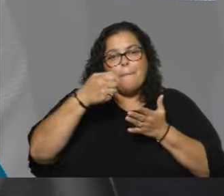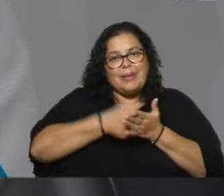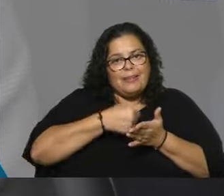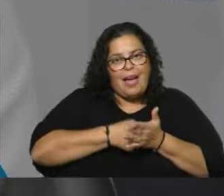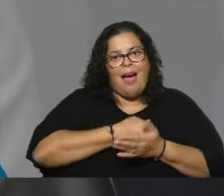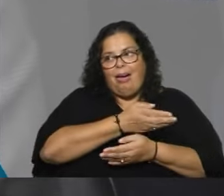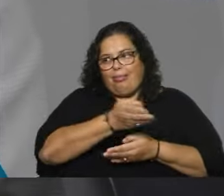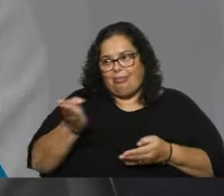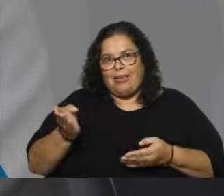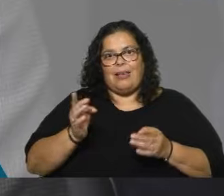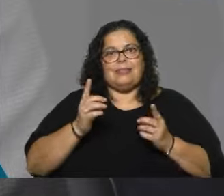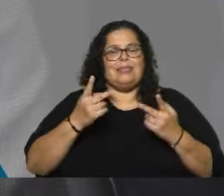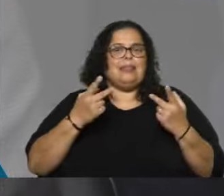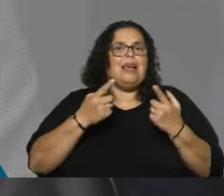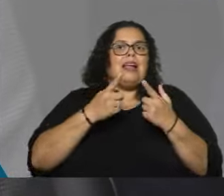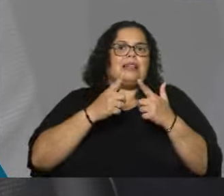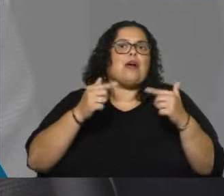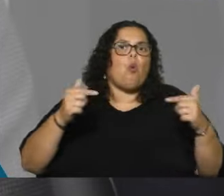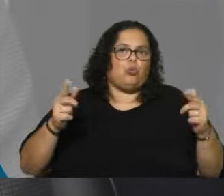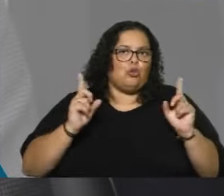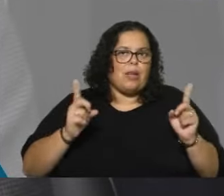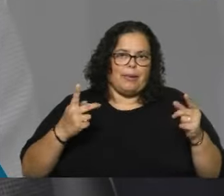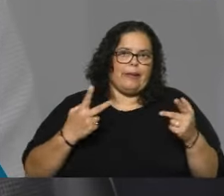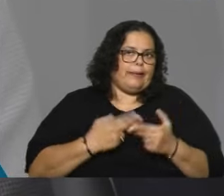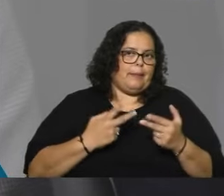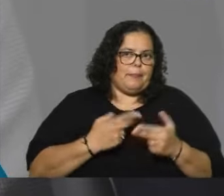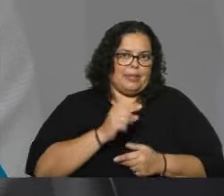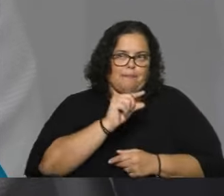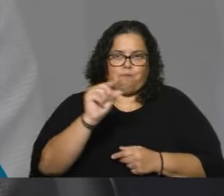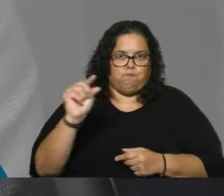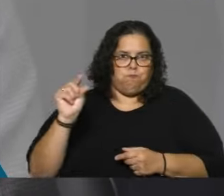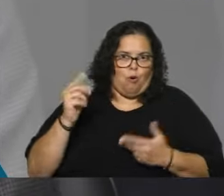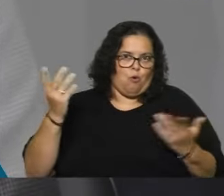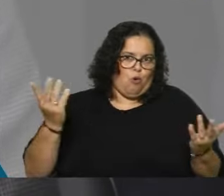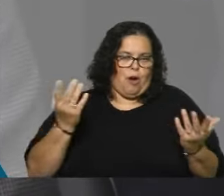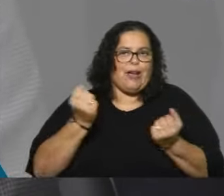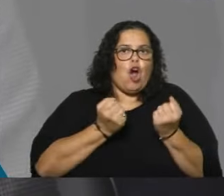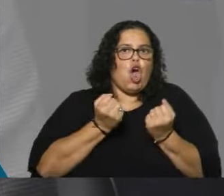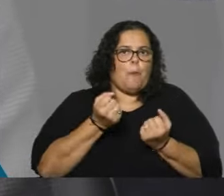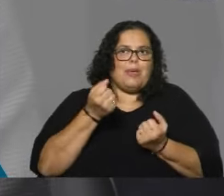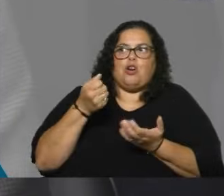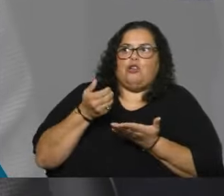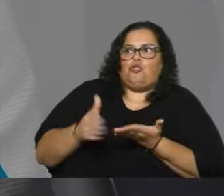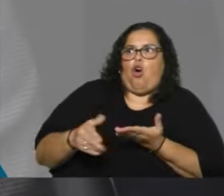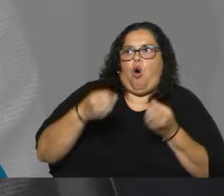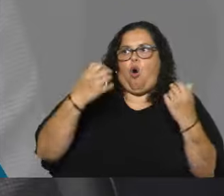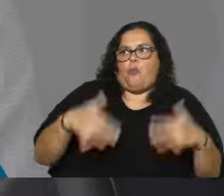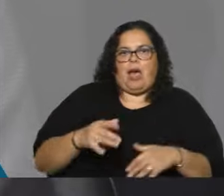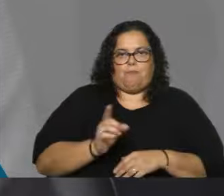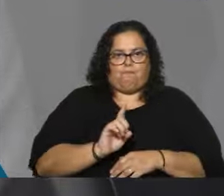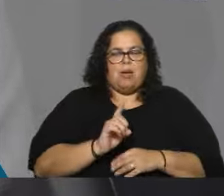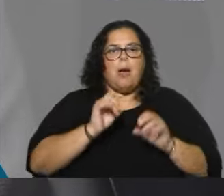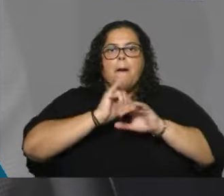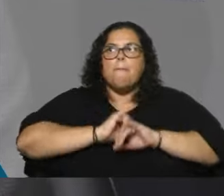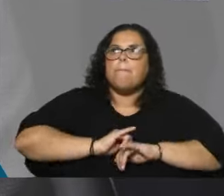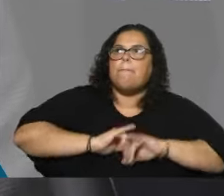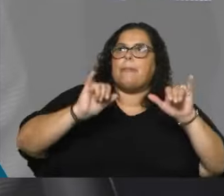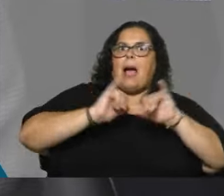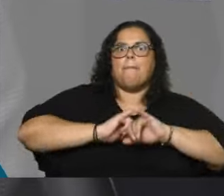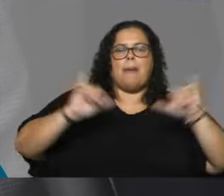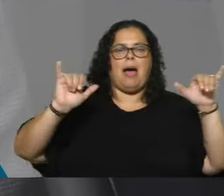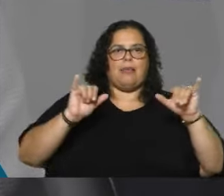y recursos limitados en cuanto a medios económicos. No se pudo hacer la campaña